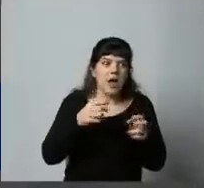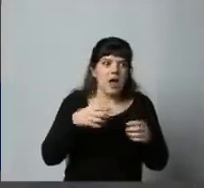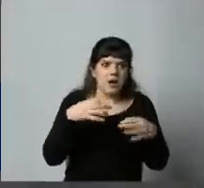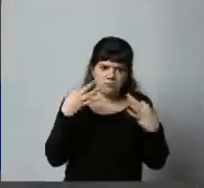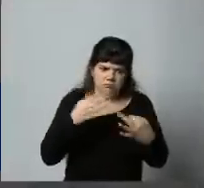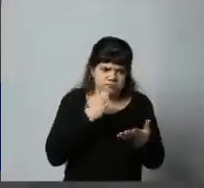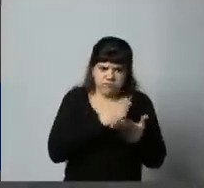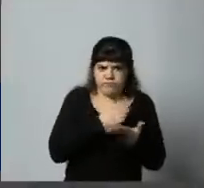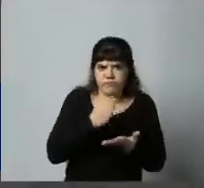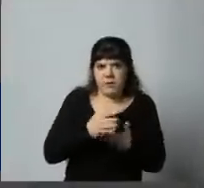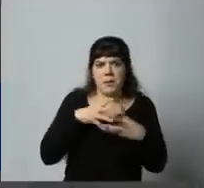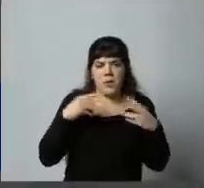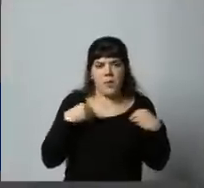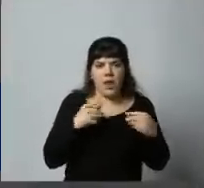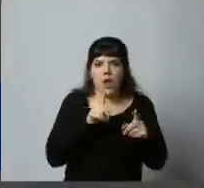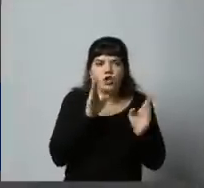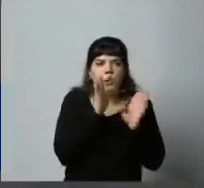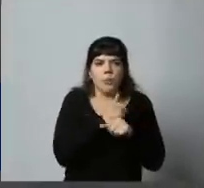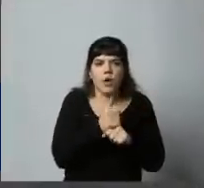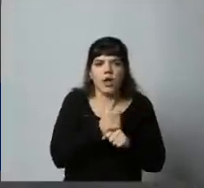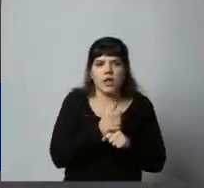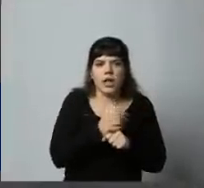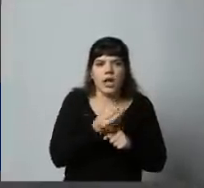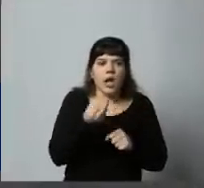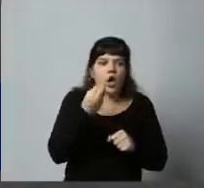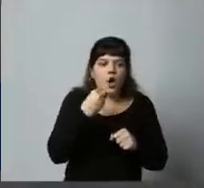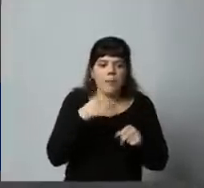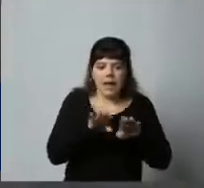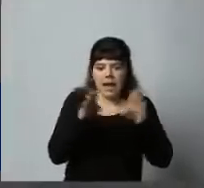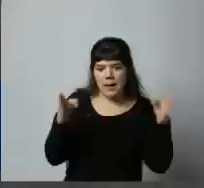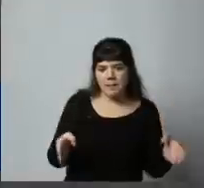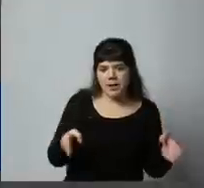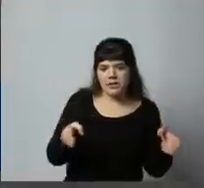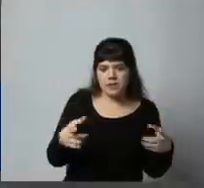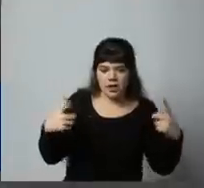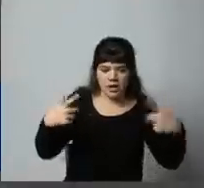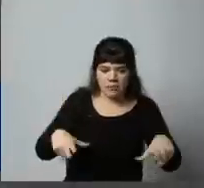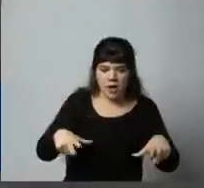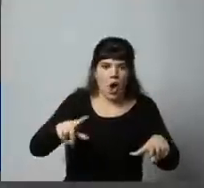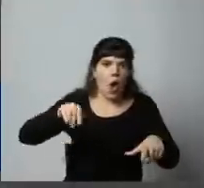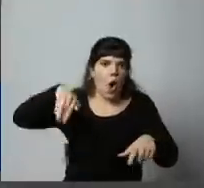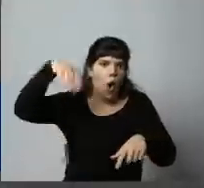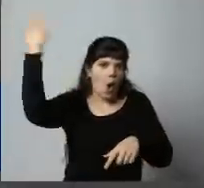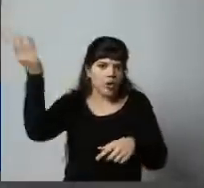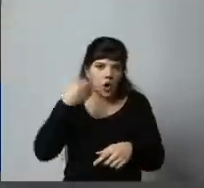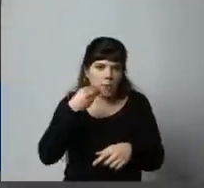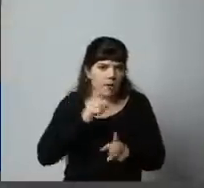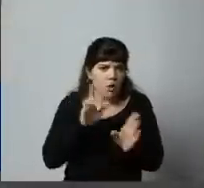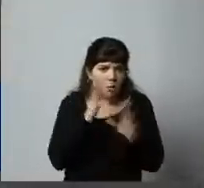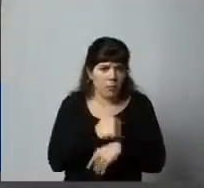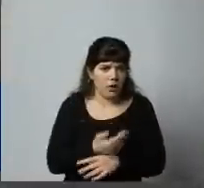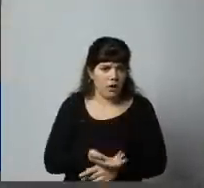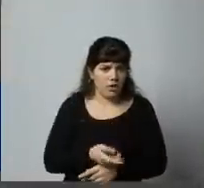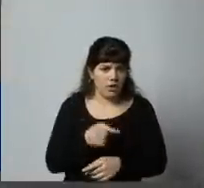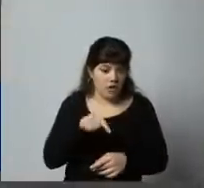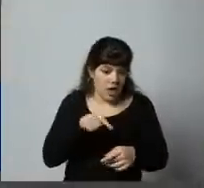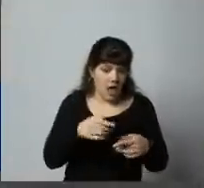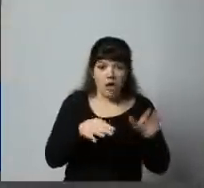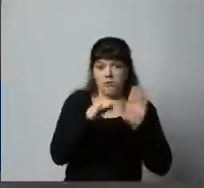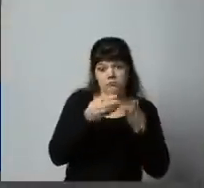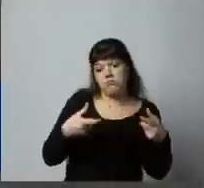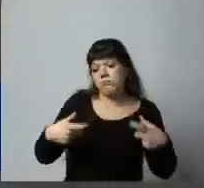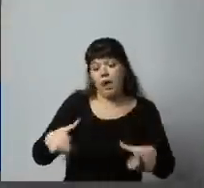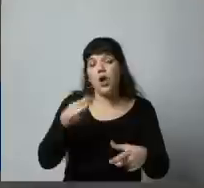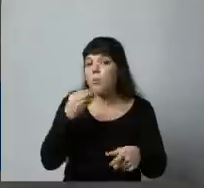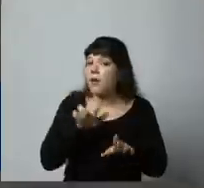cual no se puede comer en en la mesa un menú que no sea el menú oficial verdad e eh